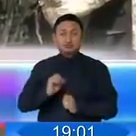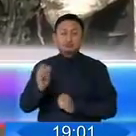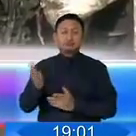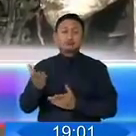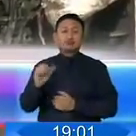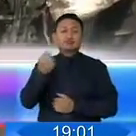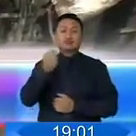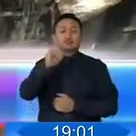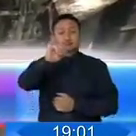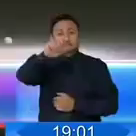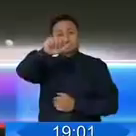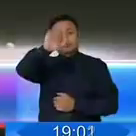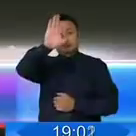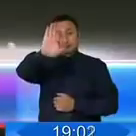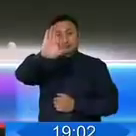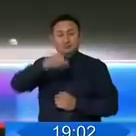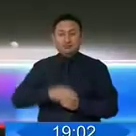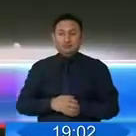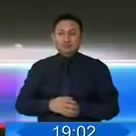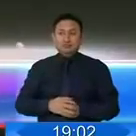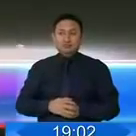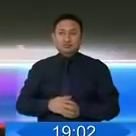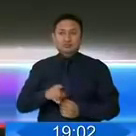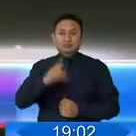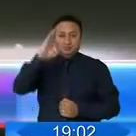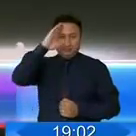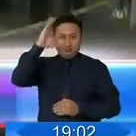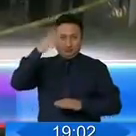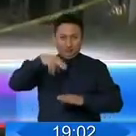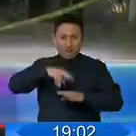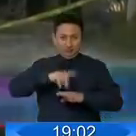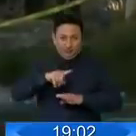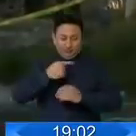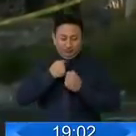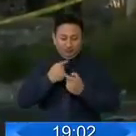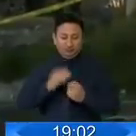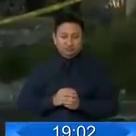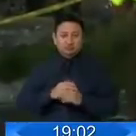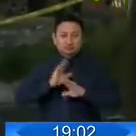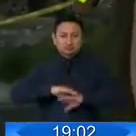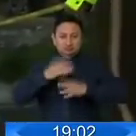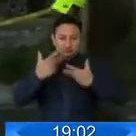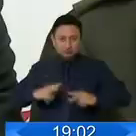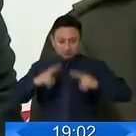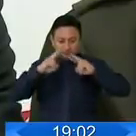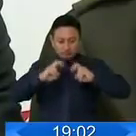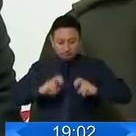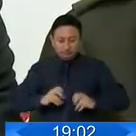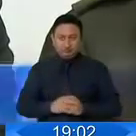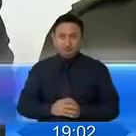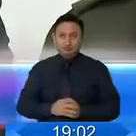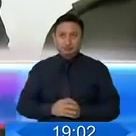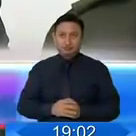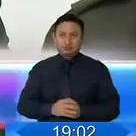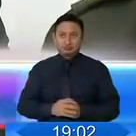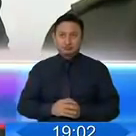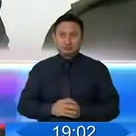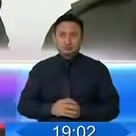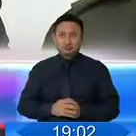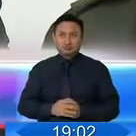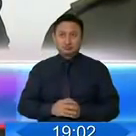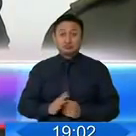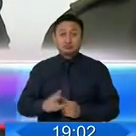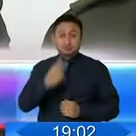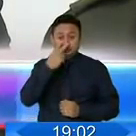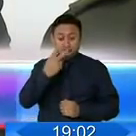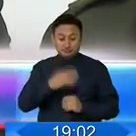de Investigación de Accidentes de Tránsito CIAT de la Policía Nacional tras las pericias respectivas. Es una falla previsible en